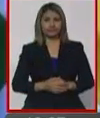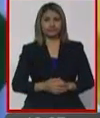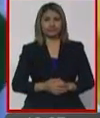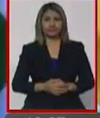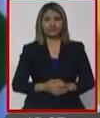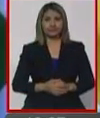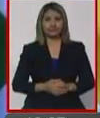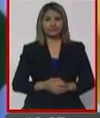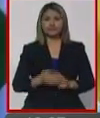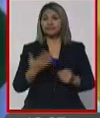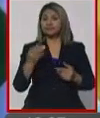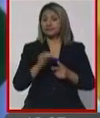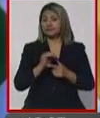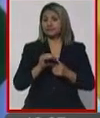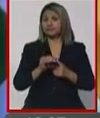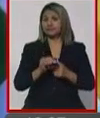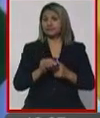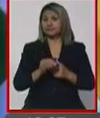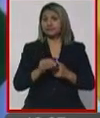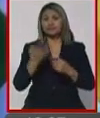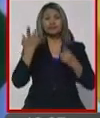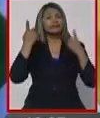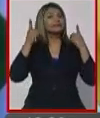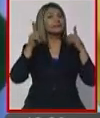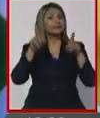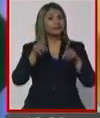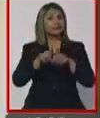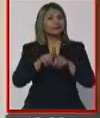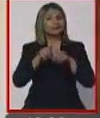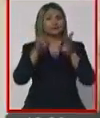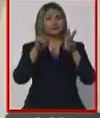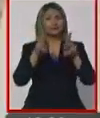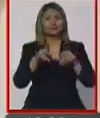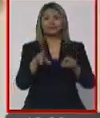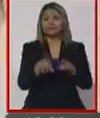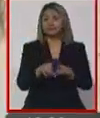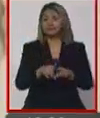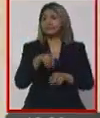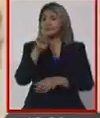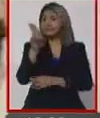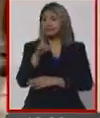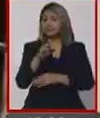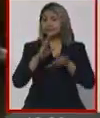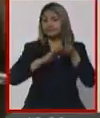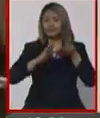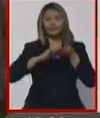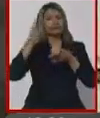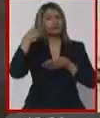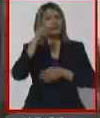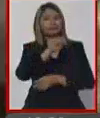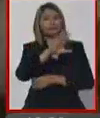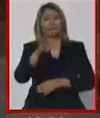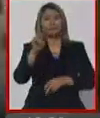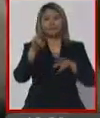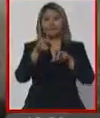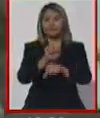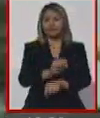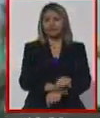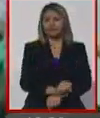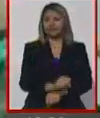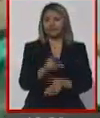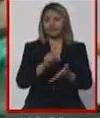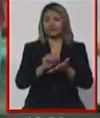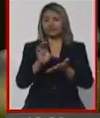suficientemente o haya acuerdo con la víctima. También se aplicará la amnistía para aquellos privados de libertad